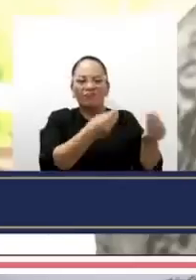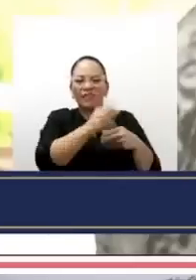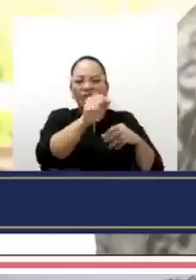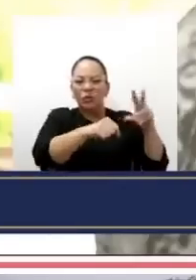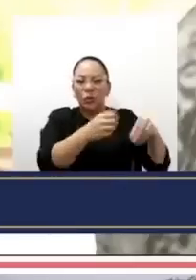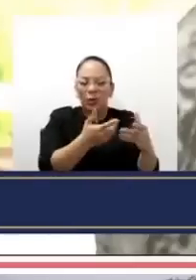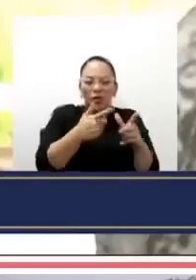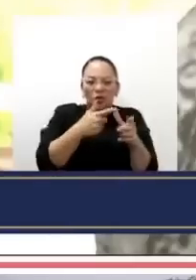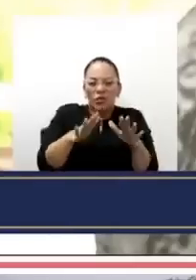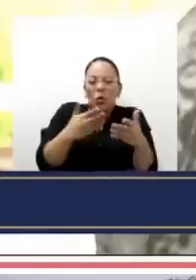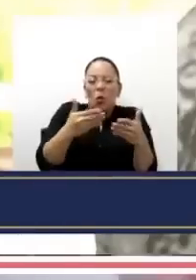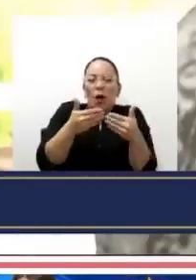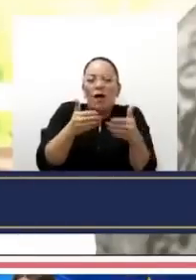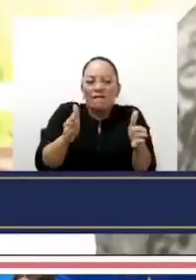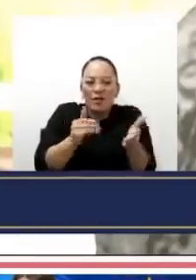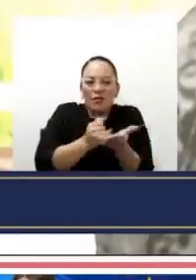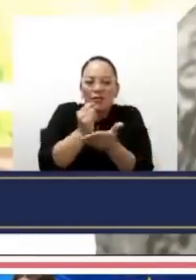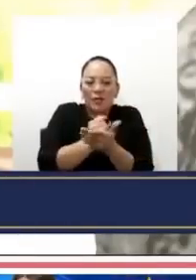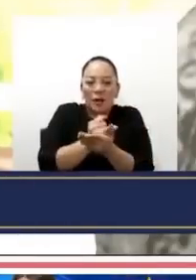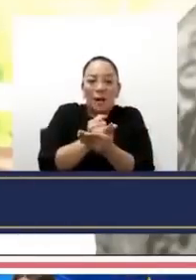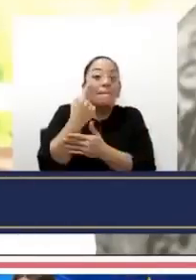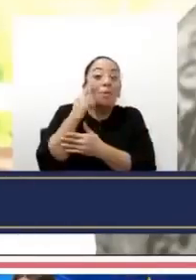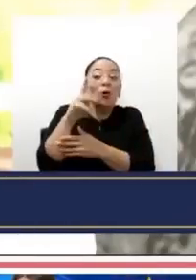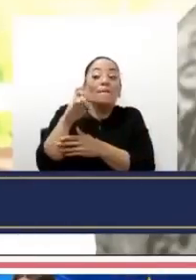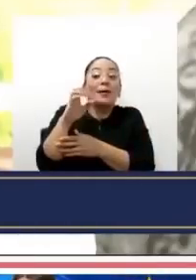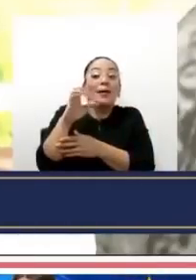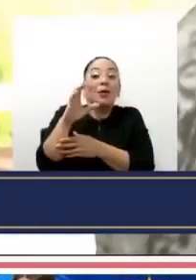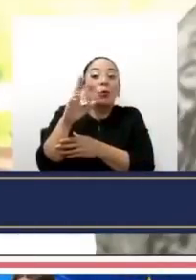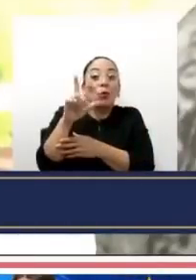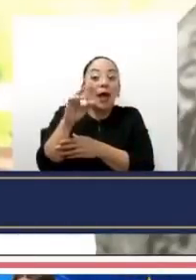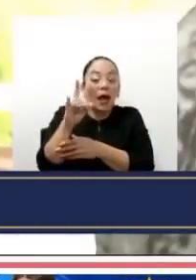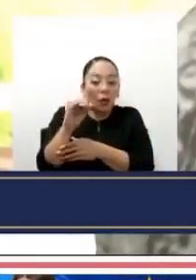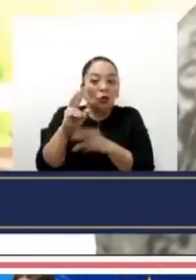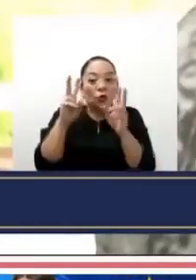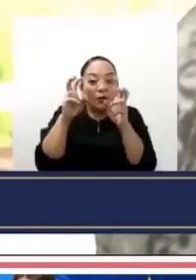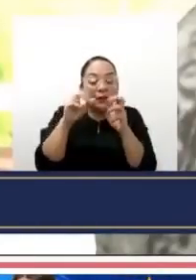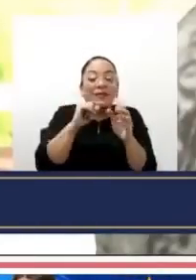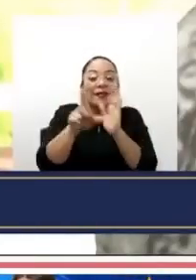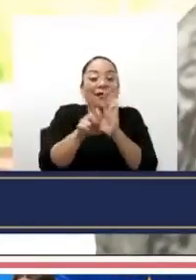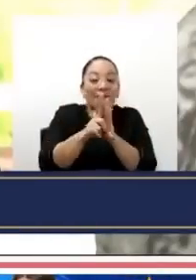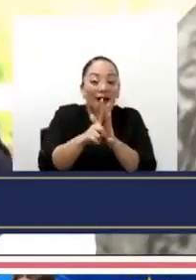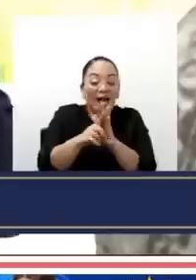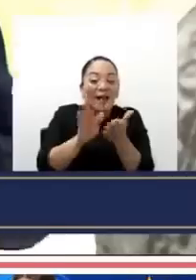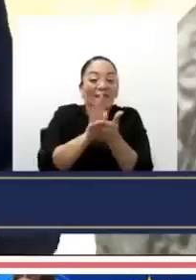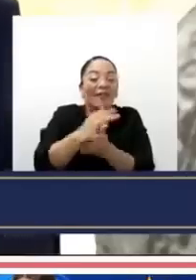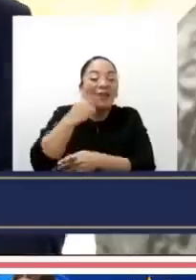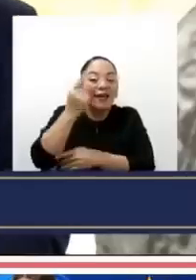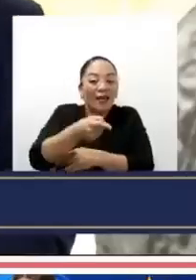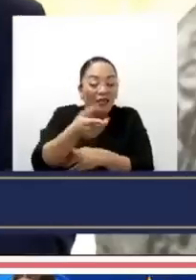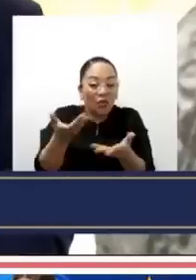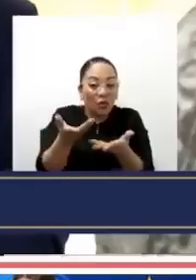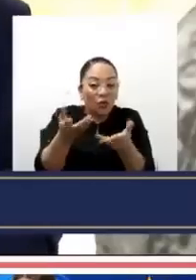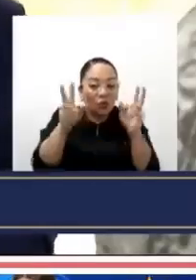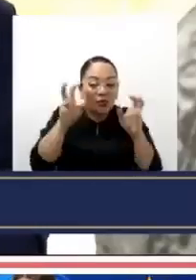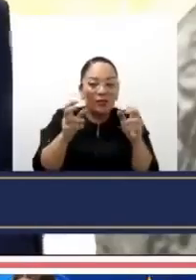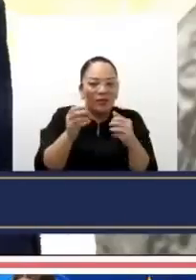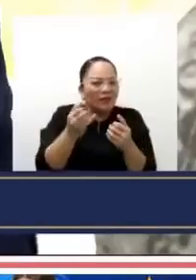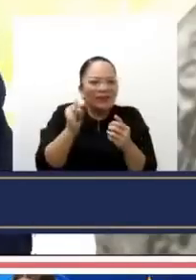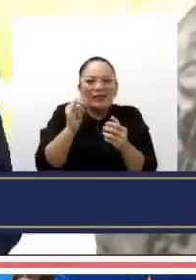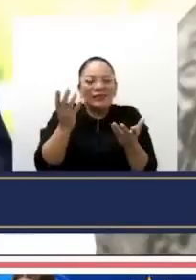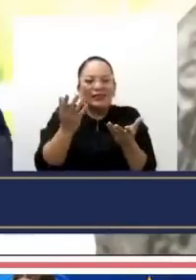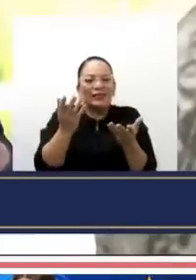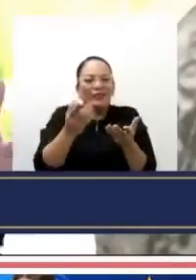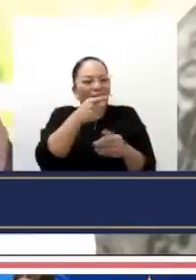una investigación por peculado, es decir, porque supuestamente es ilegal ese decreto o esos decretos, si ni siquiera